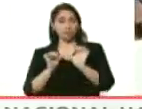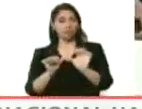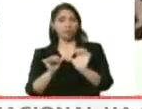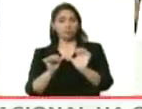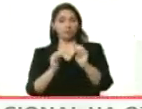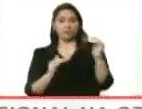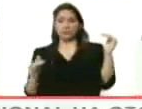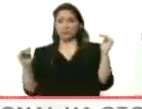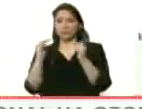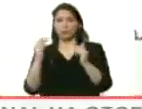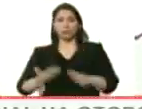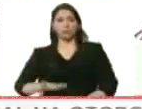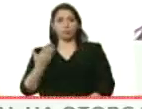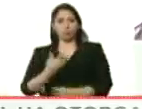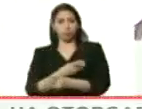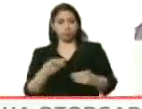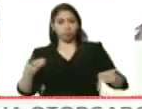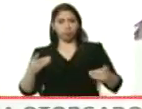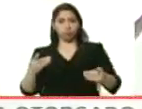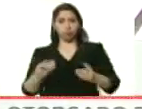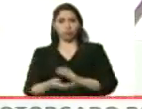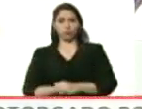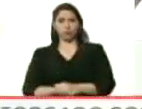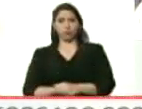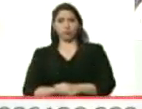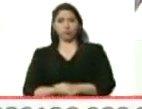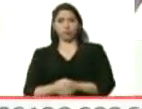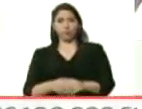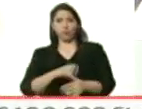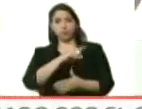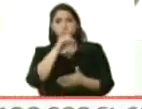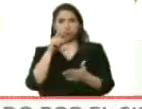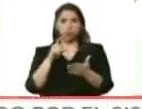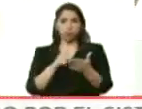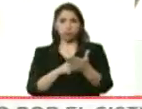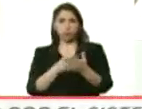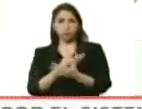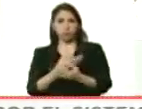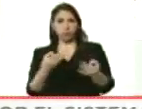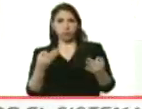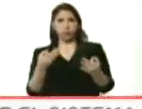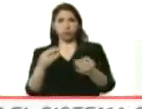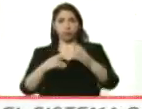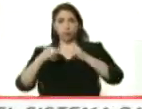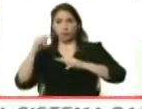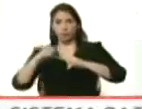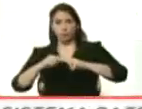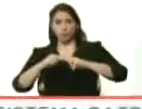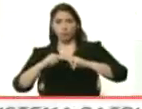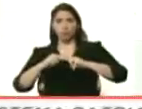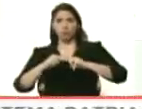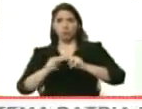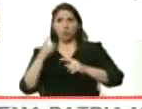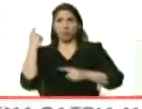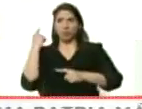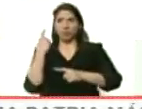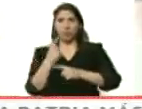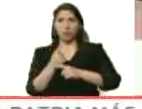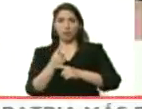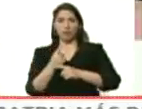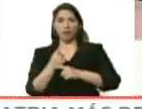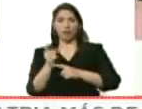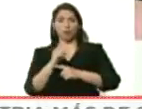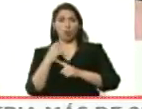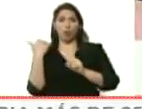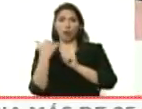nuestros virtuosos y dignos sucesores el complemento de esta estupenda estructura, que debe, si no me